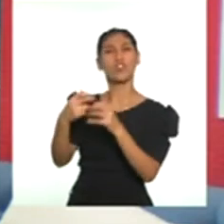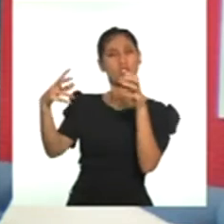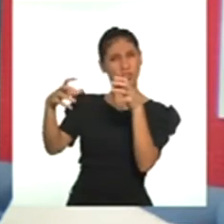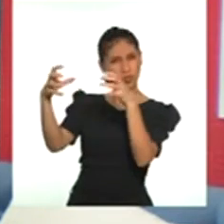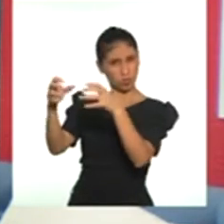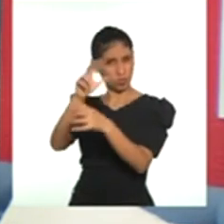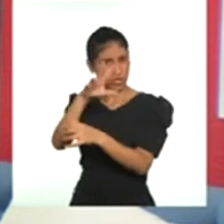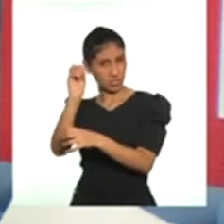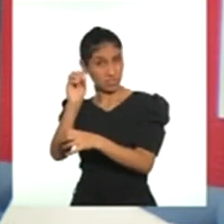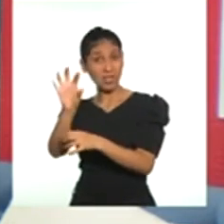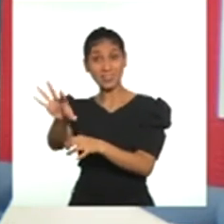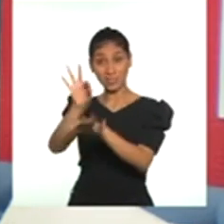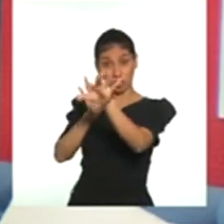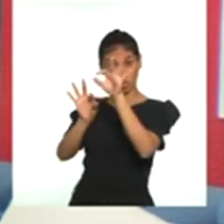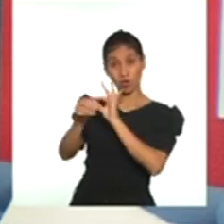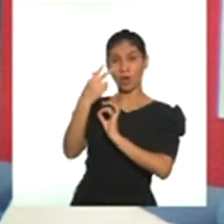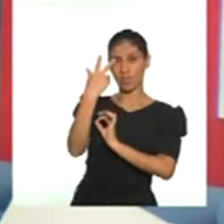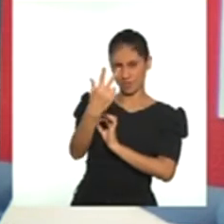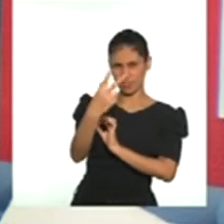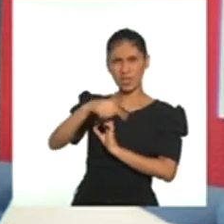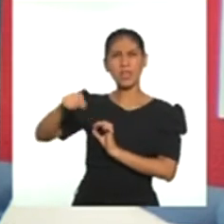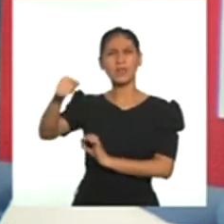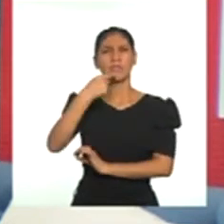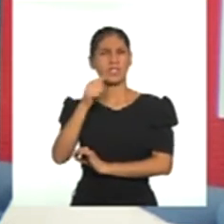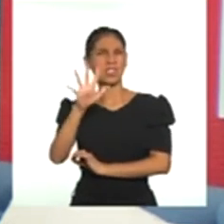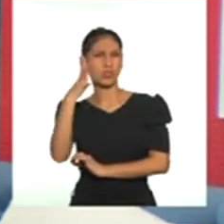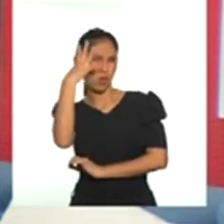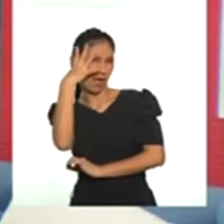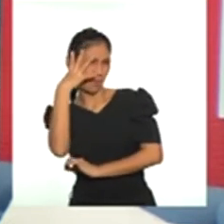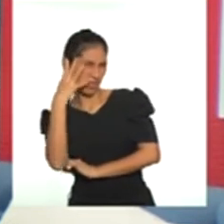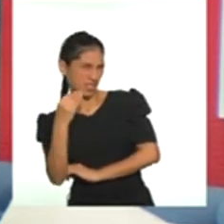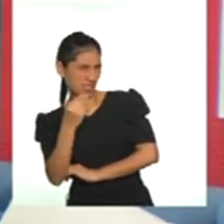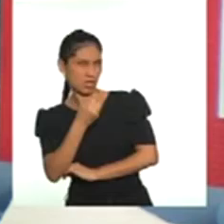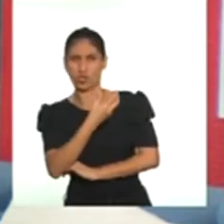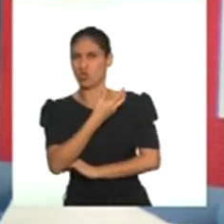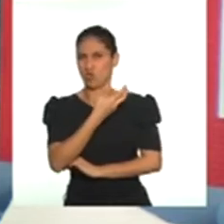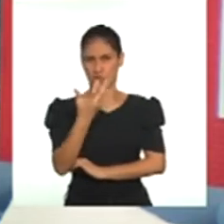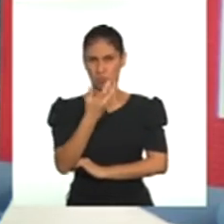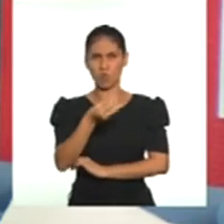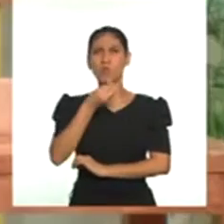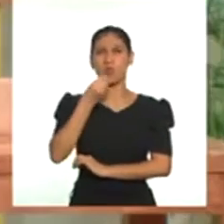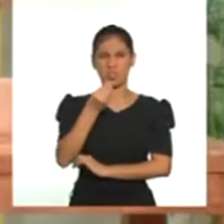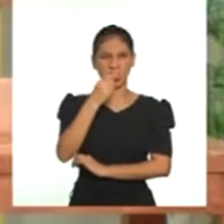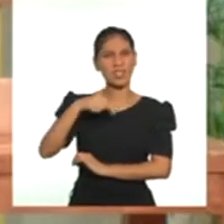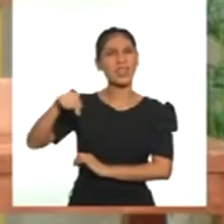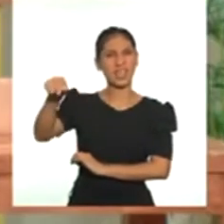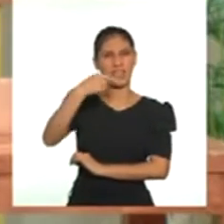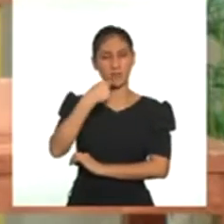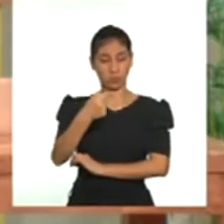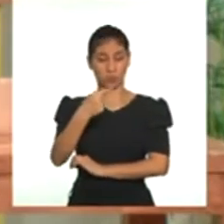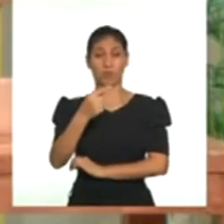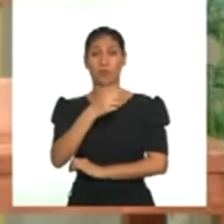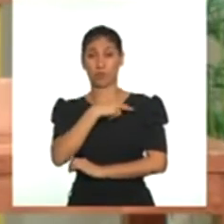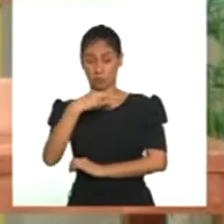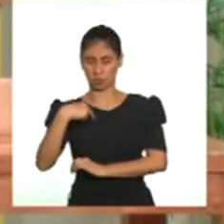30, manifiestan que el origen de sus habilidades como curanderos es que tuvieron revelaciones en sueños. Aquí ponen que dos de los